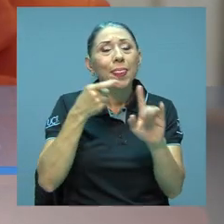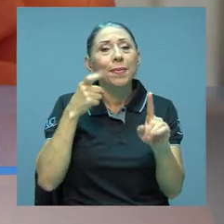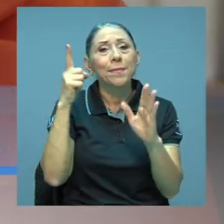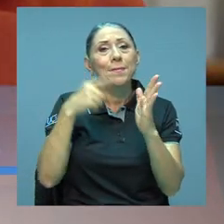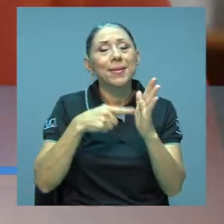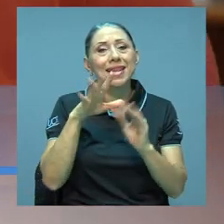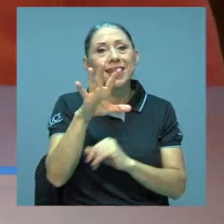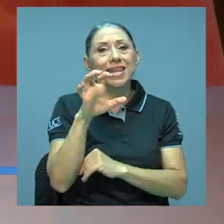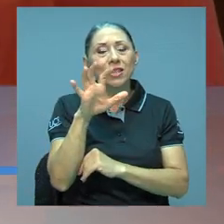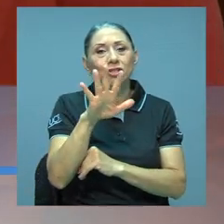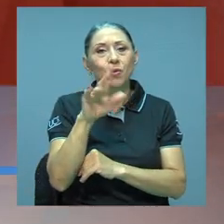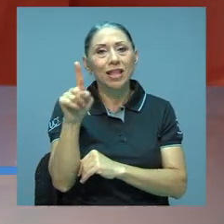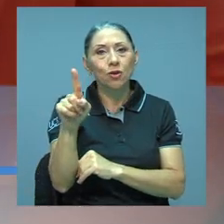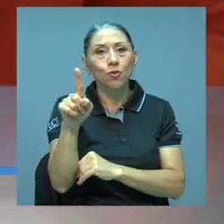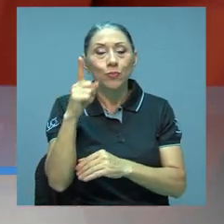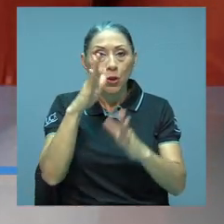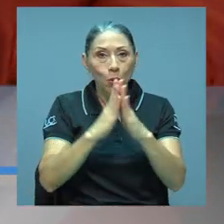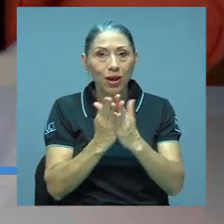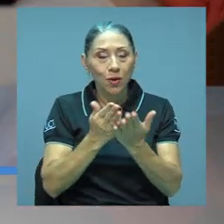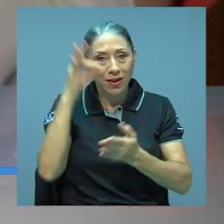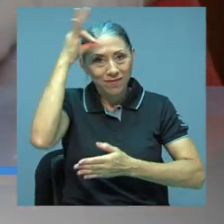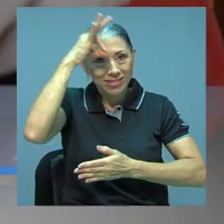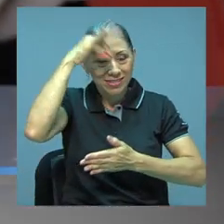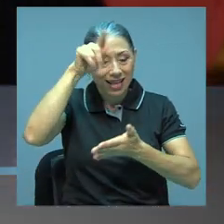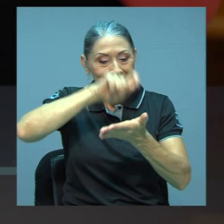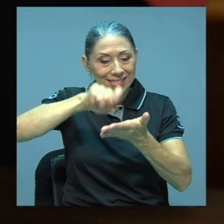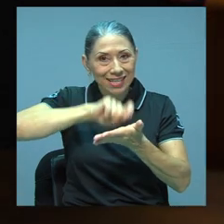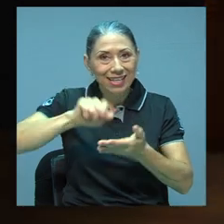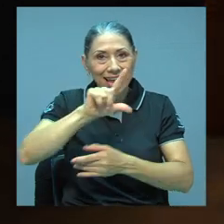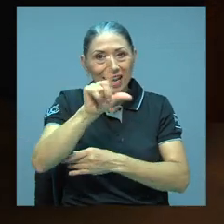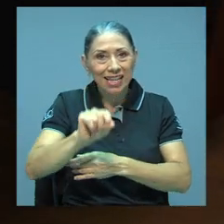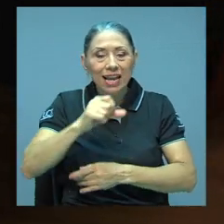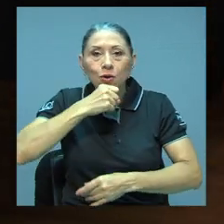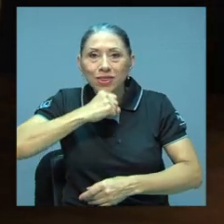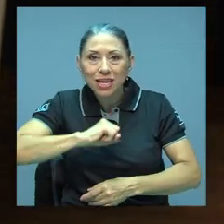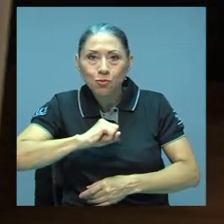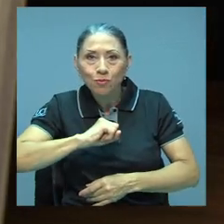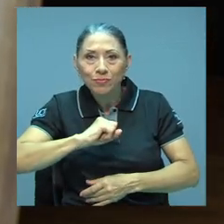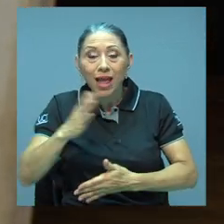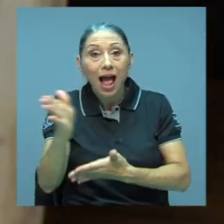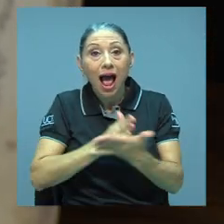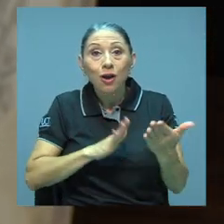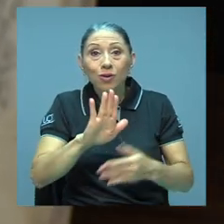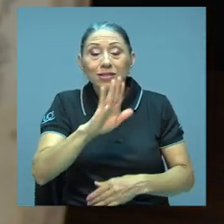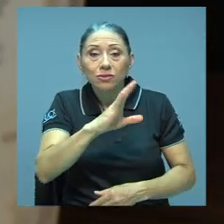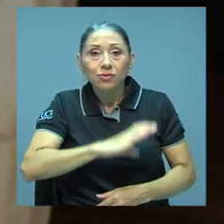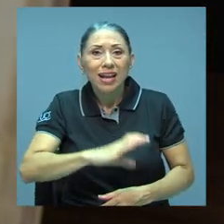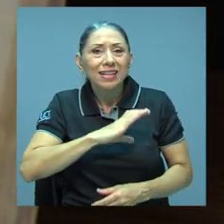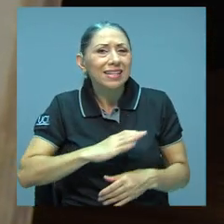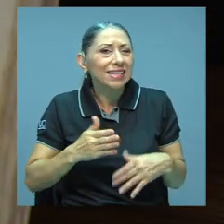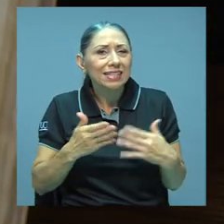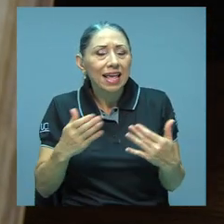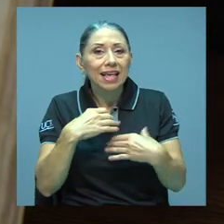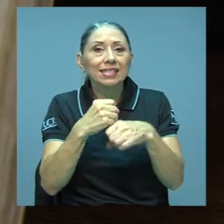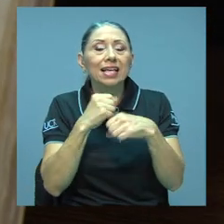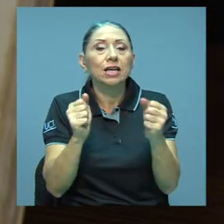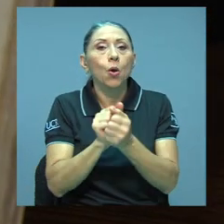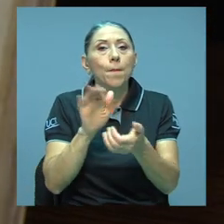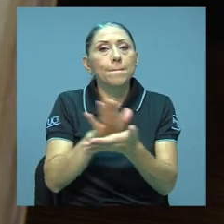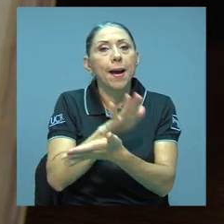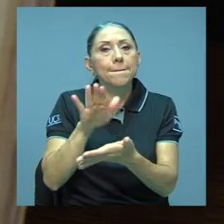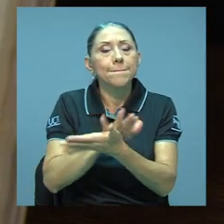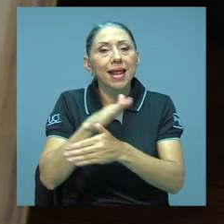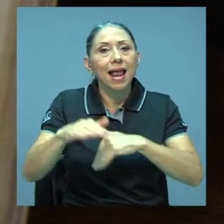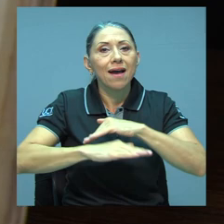de 1551. Es una obra filosófica escrita en italiano antiguo. Y algunas de sus características es que está hecha